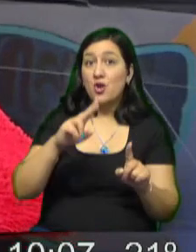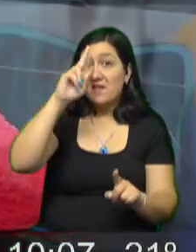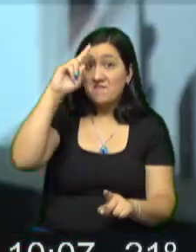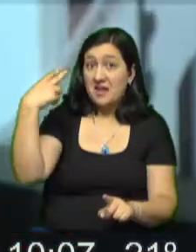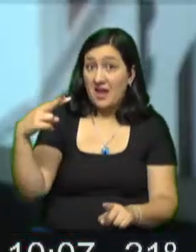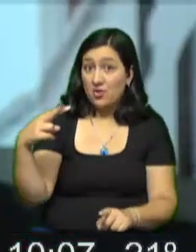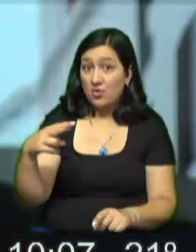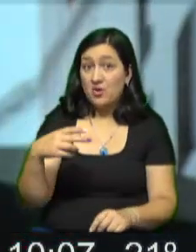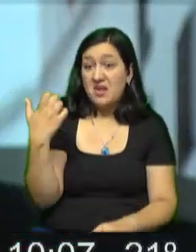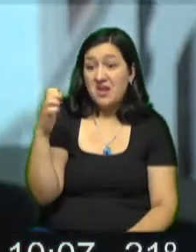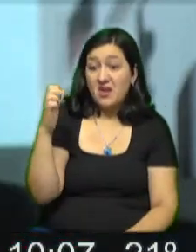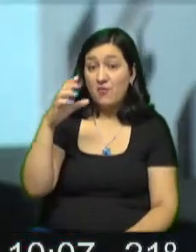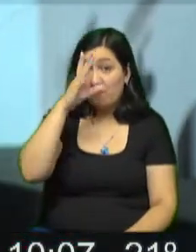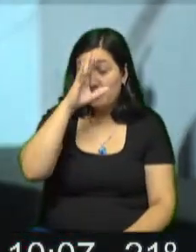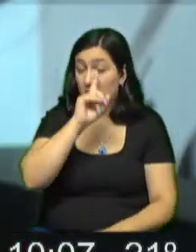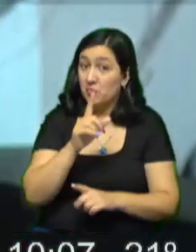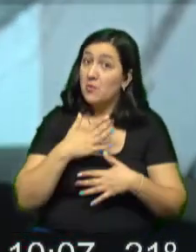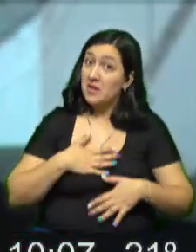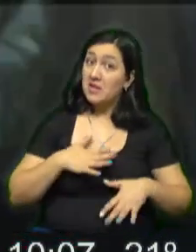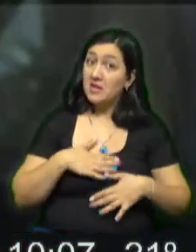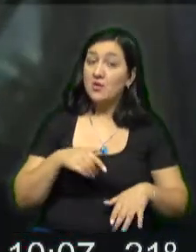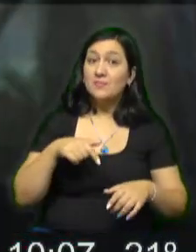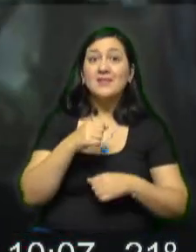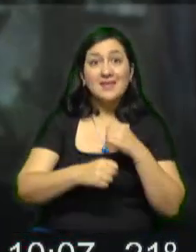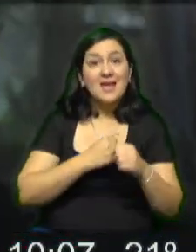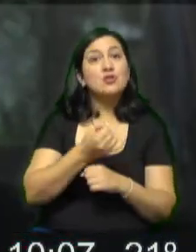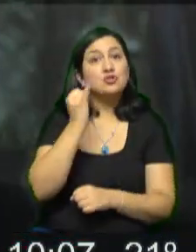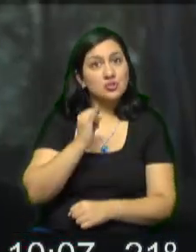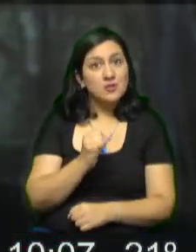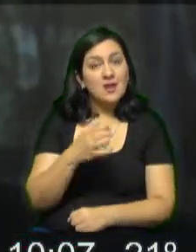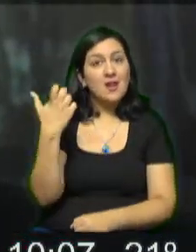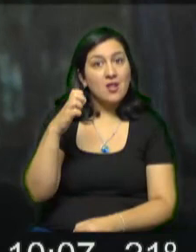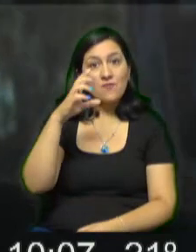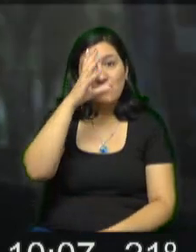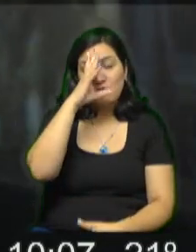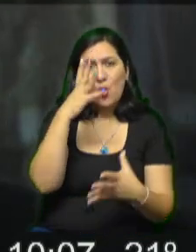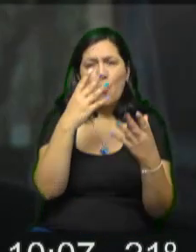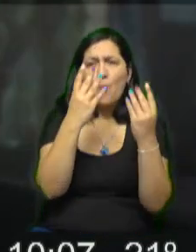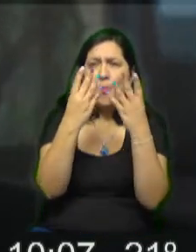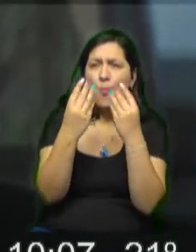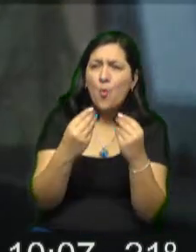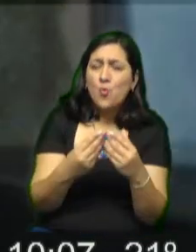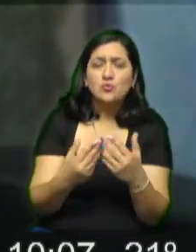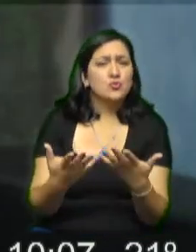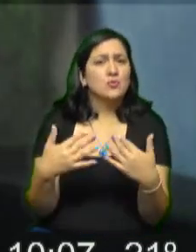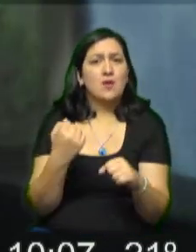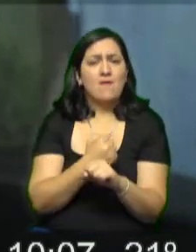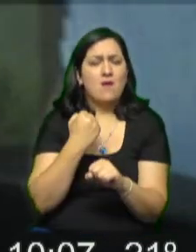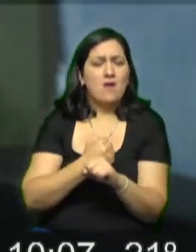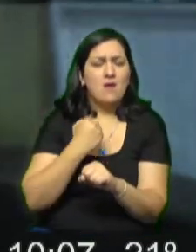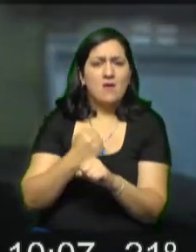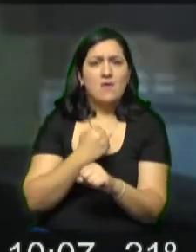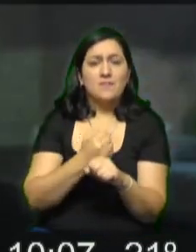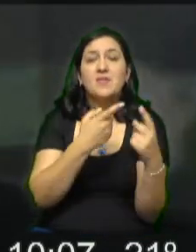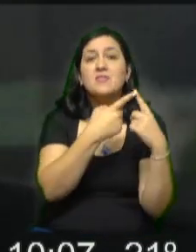en los meses de enero y febrero, que este año sí. Tuve una gran cantidad de trabajo en